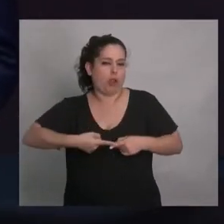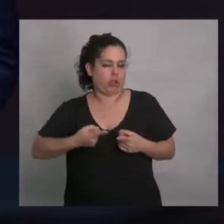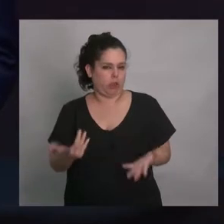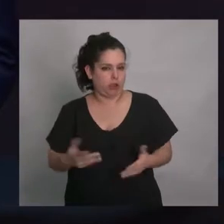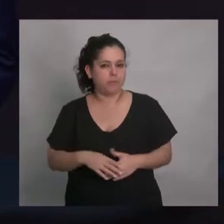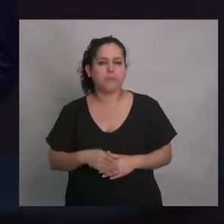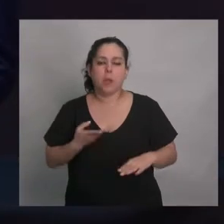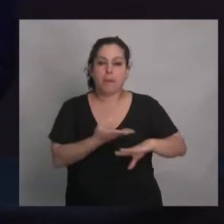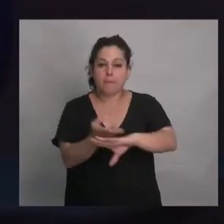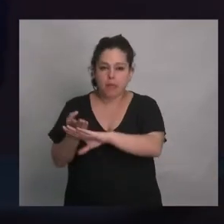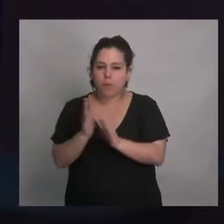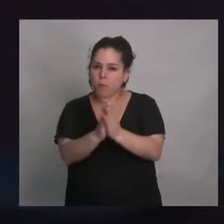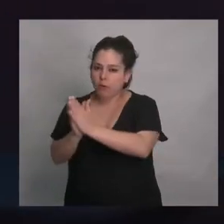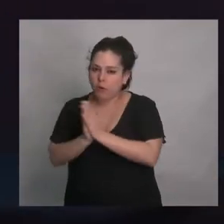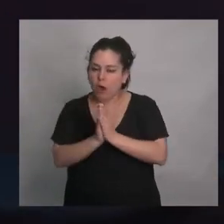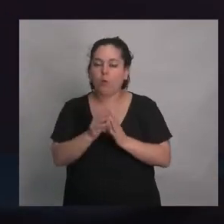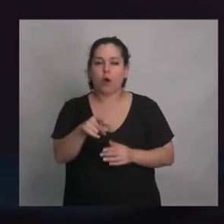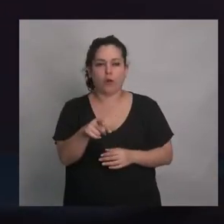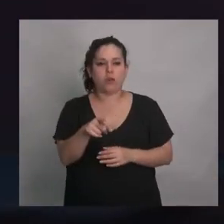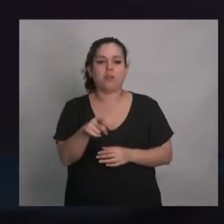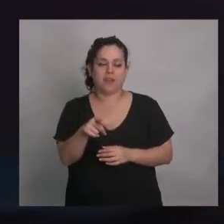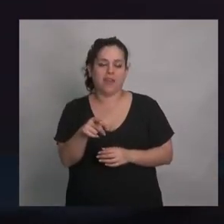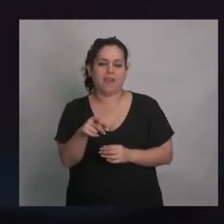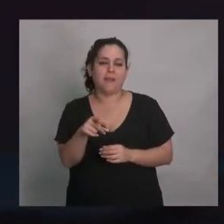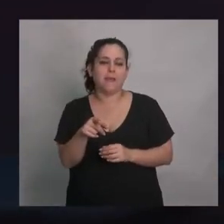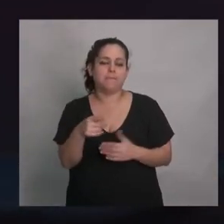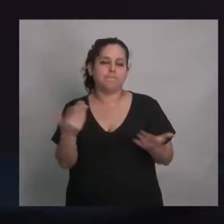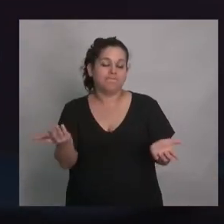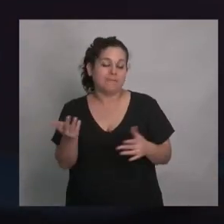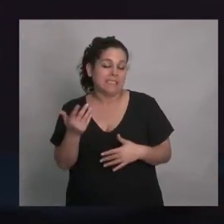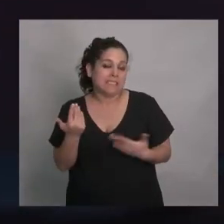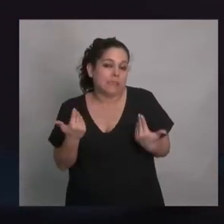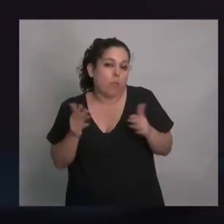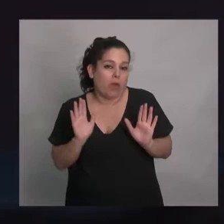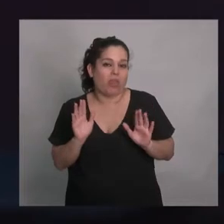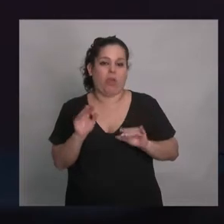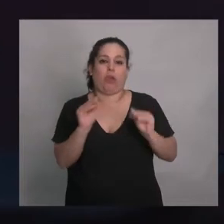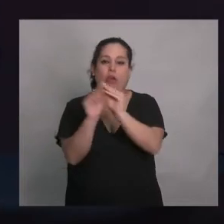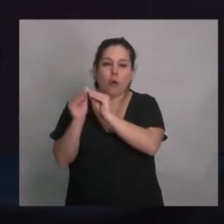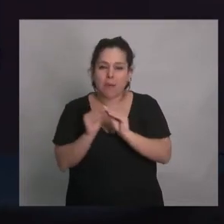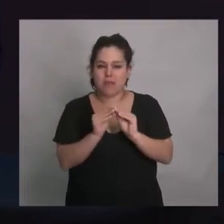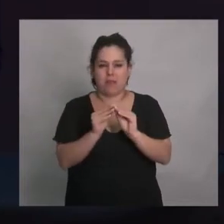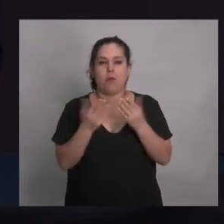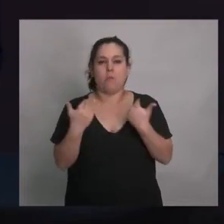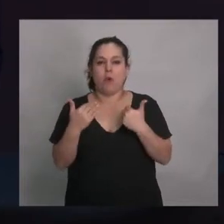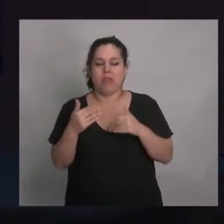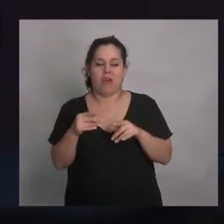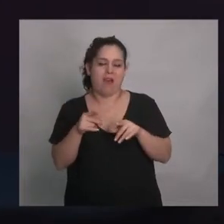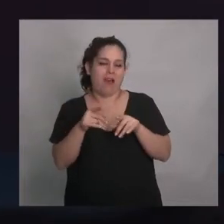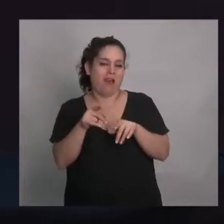les pedimos por favor que en la medida de lo posible se puedan acomodar los compañeros y las compañeras que van a